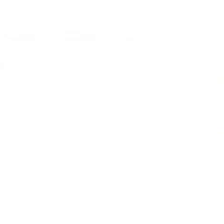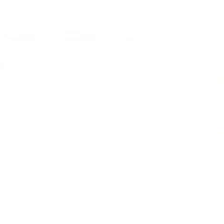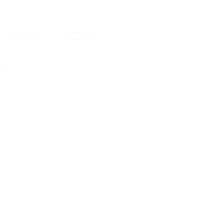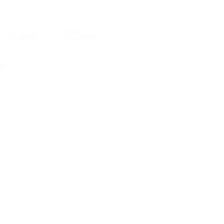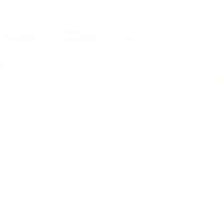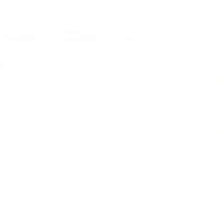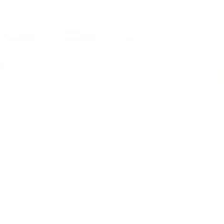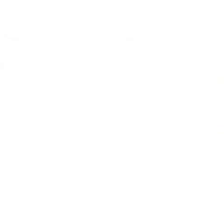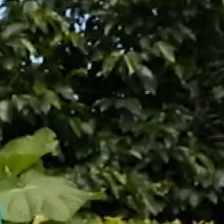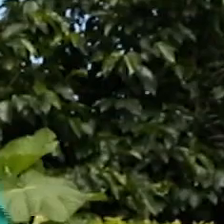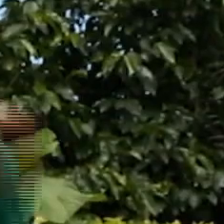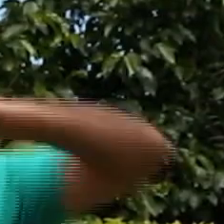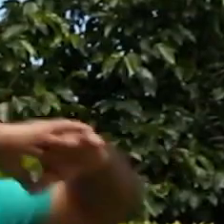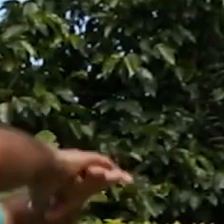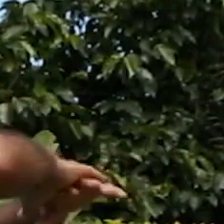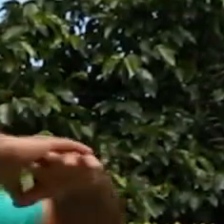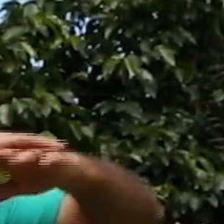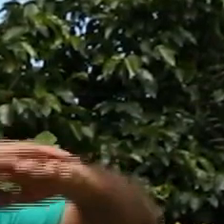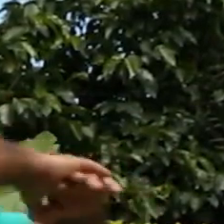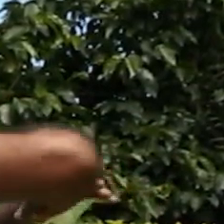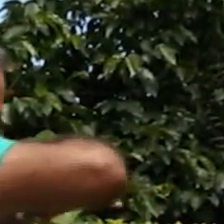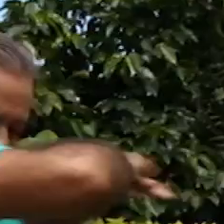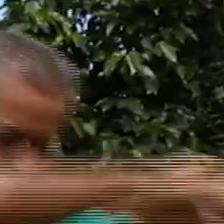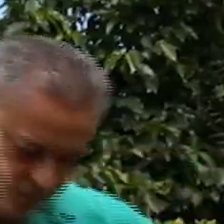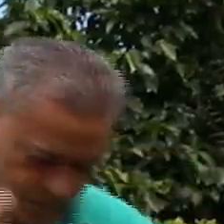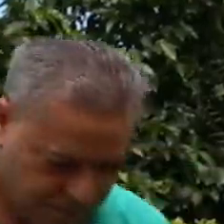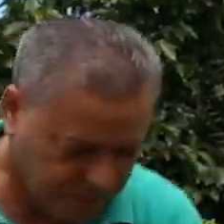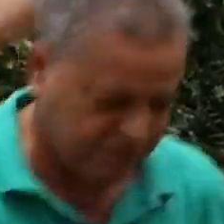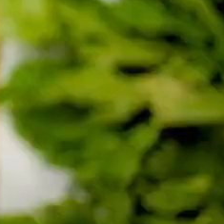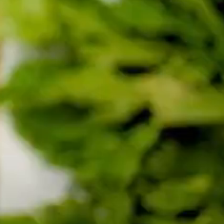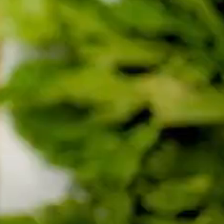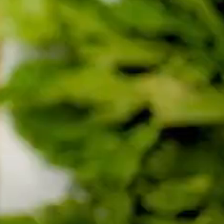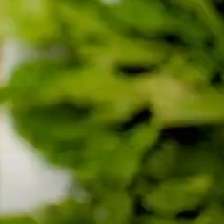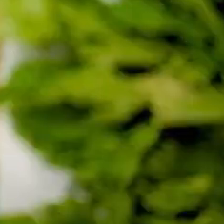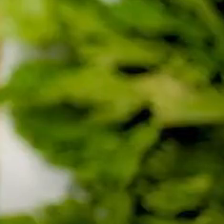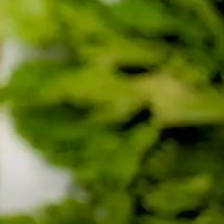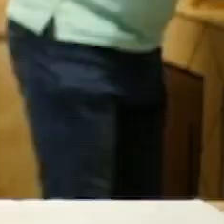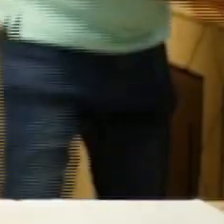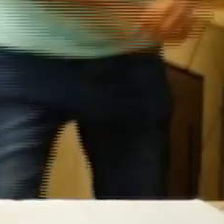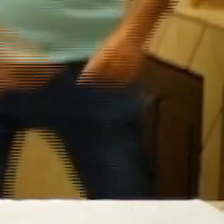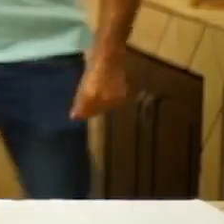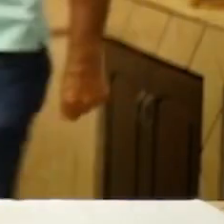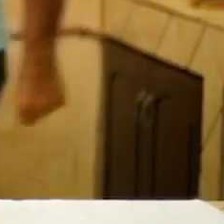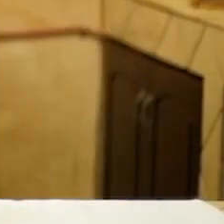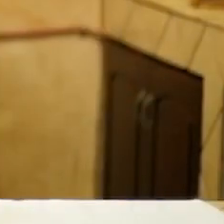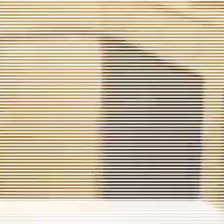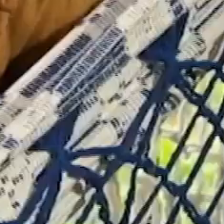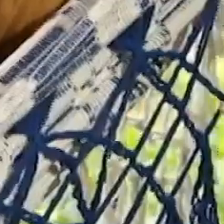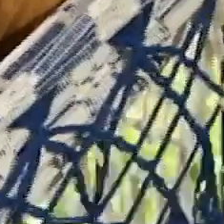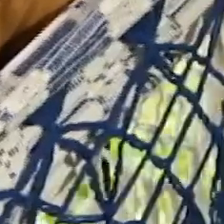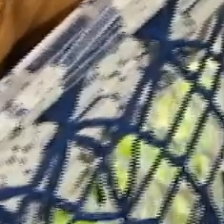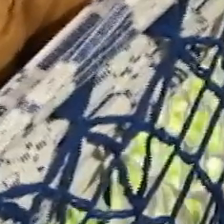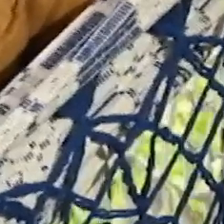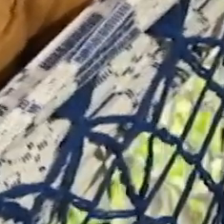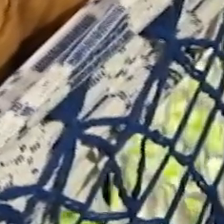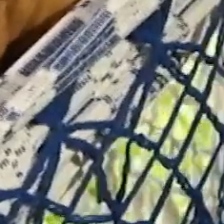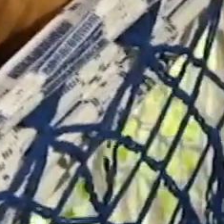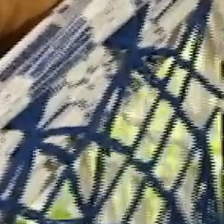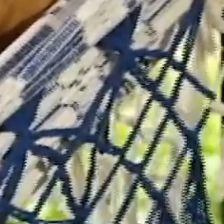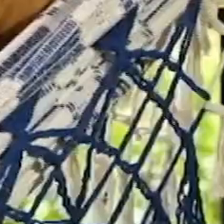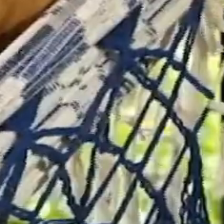Gobierno de la República yo tengo una enfermedad crónica y prefiero estar bien en mi casa que en una sala de